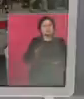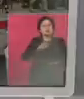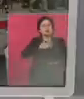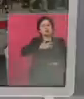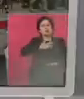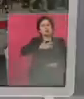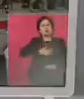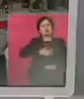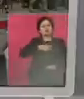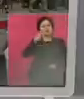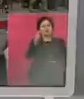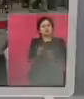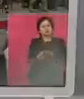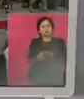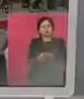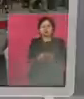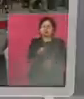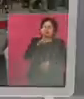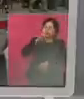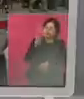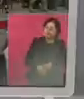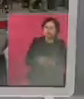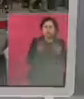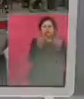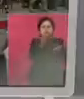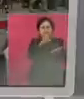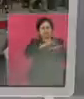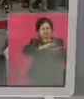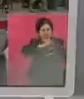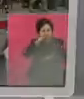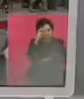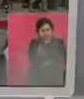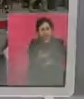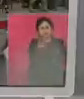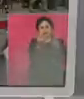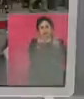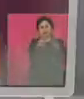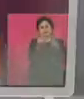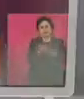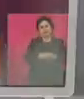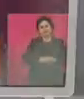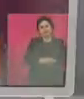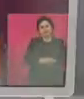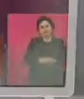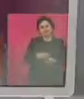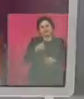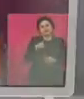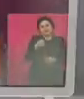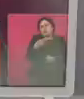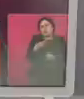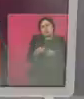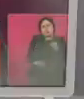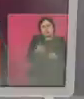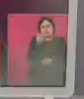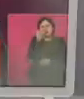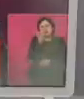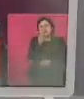Y de verdad, en serio, se lo agradecemos mucho. Lo único que quiero decir es, pues,